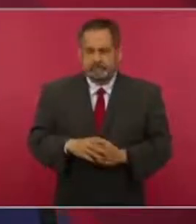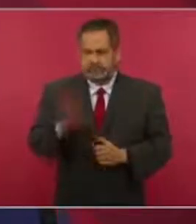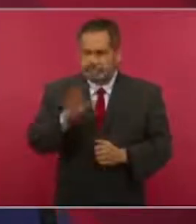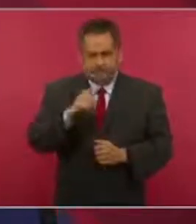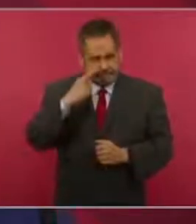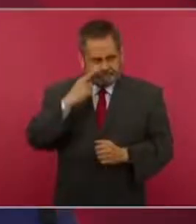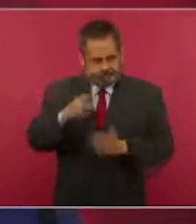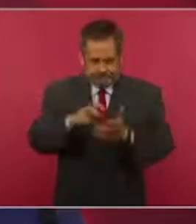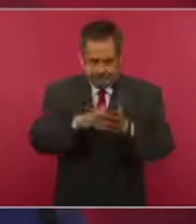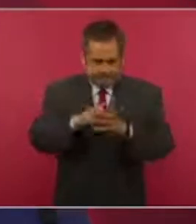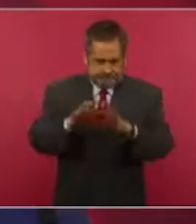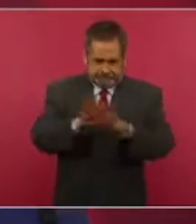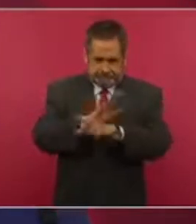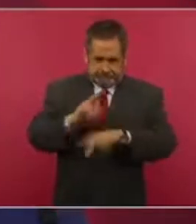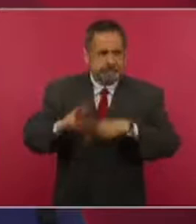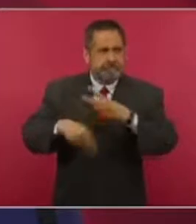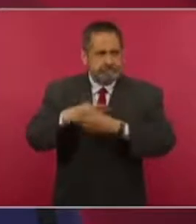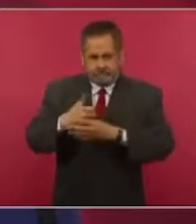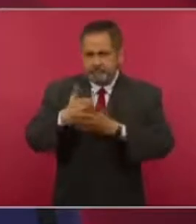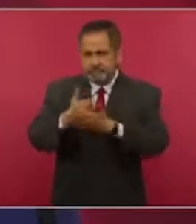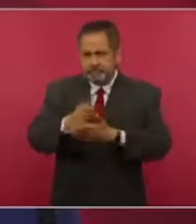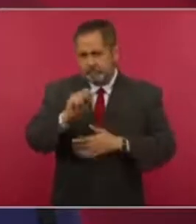vamos a ayudar